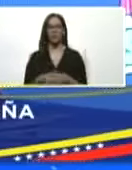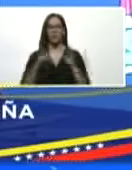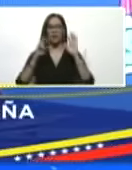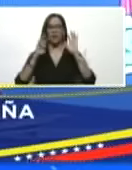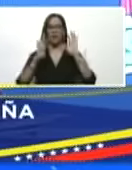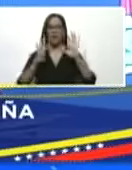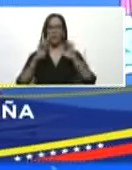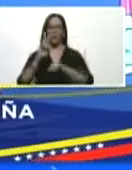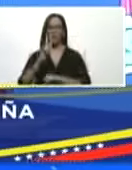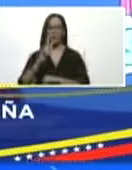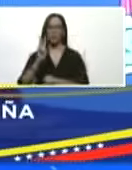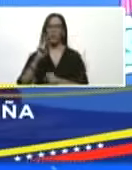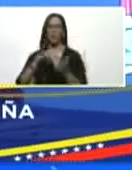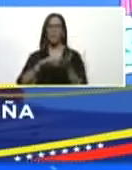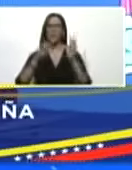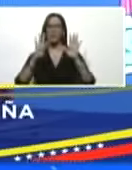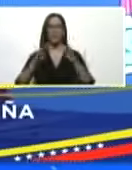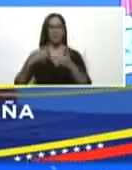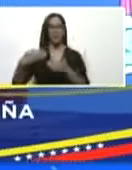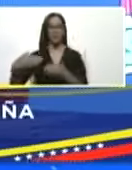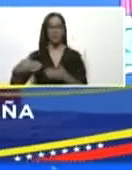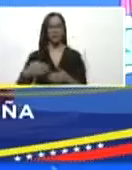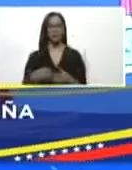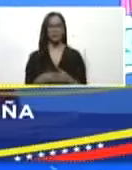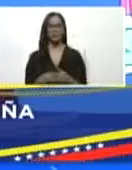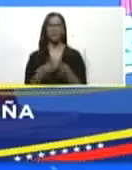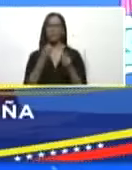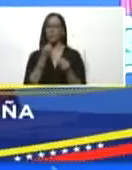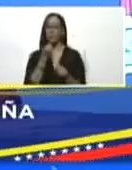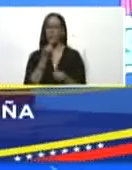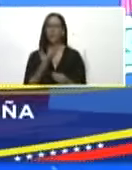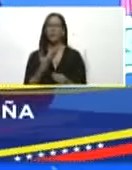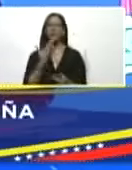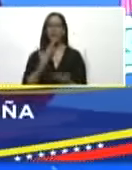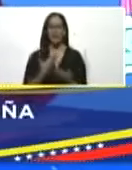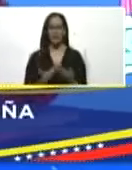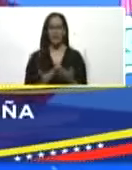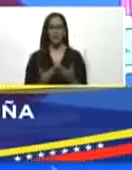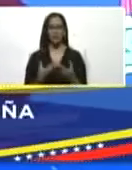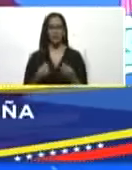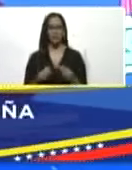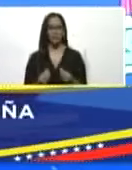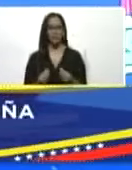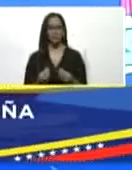92, 2009 y más allá. Bueno, les agradezco mucho haber